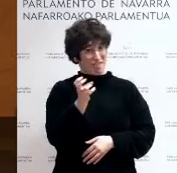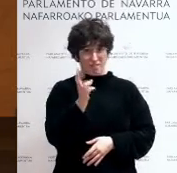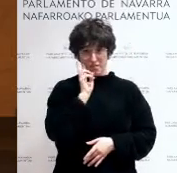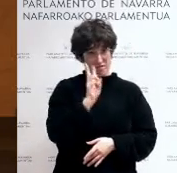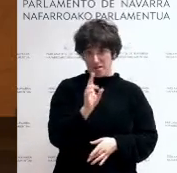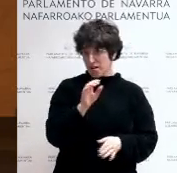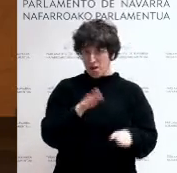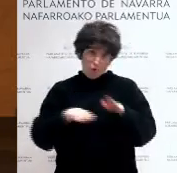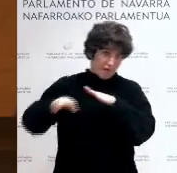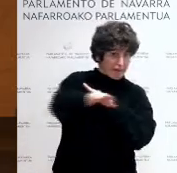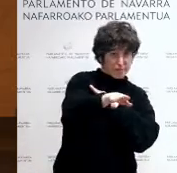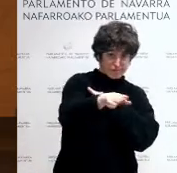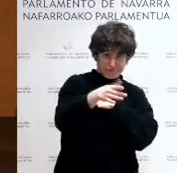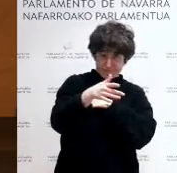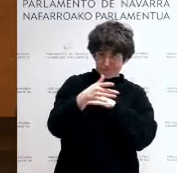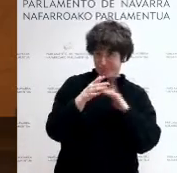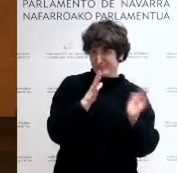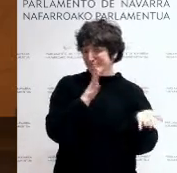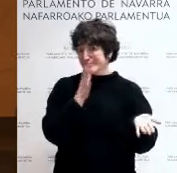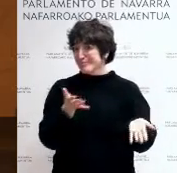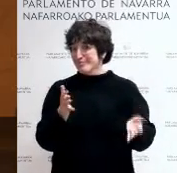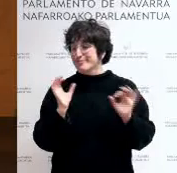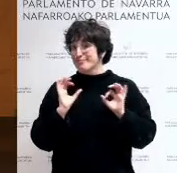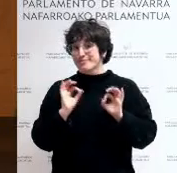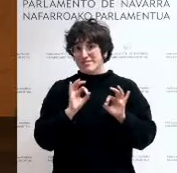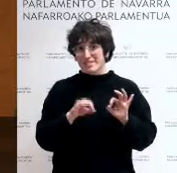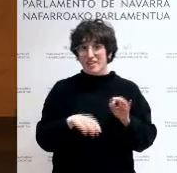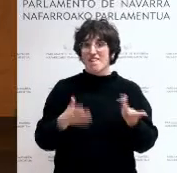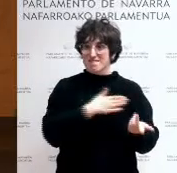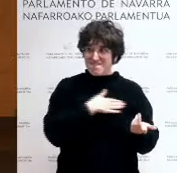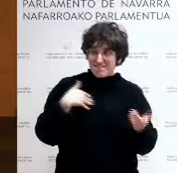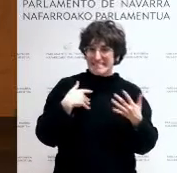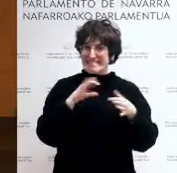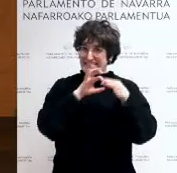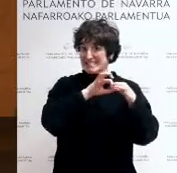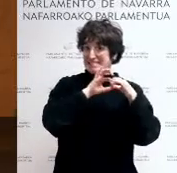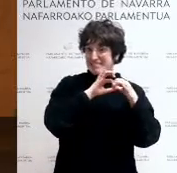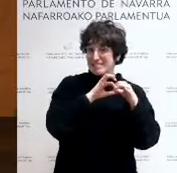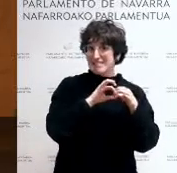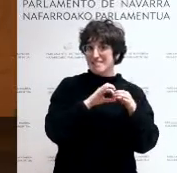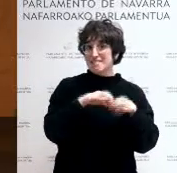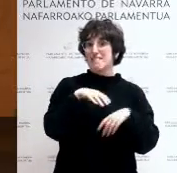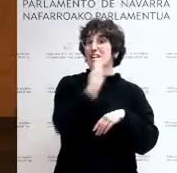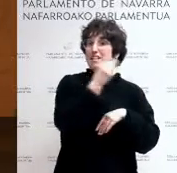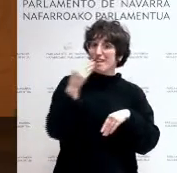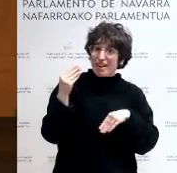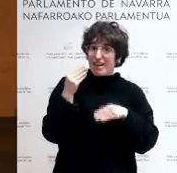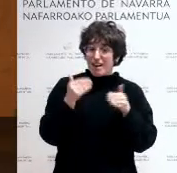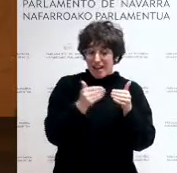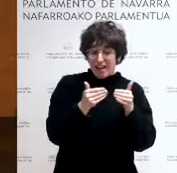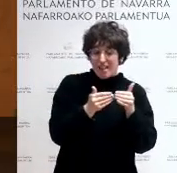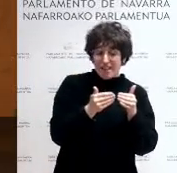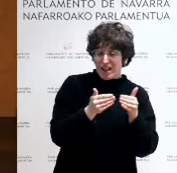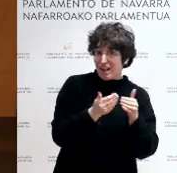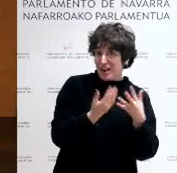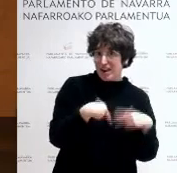Están aprobando medidas urgentes para fidelizar residentes de último año o residentes que están próximos a finalizar, con incentivos no